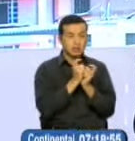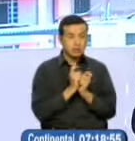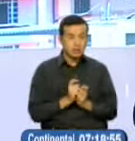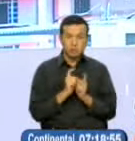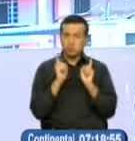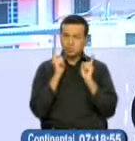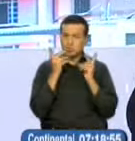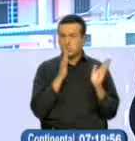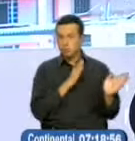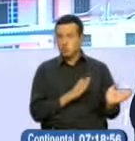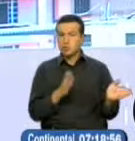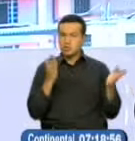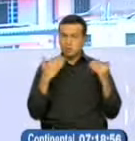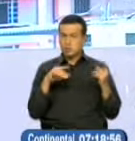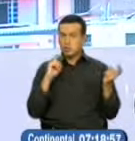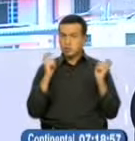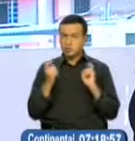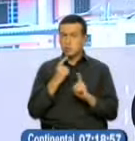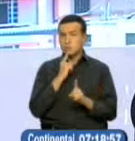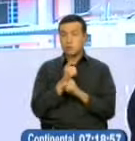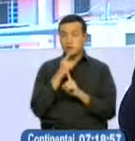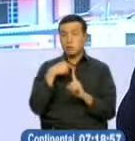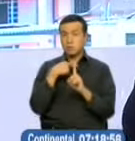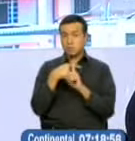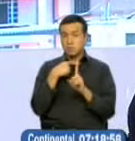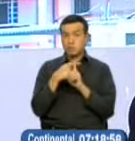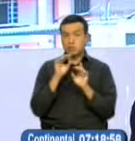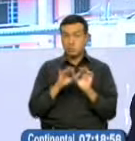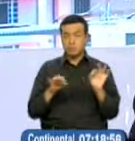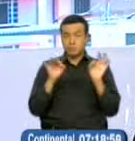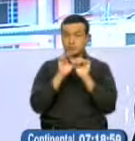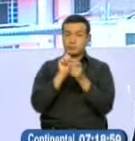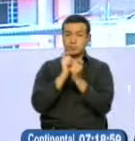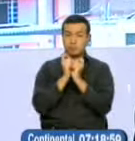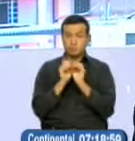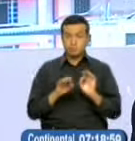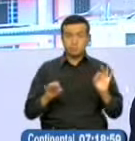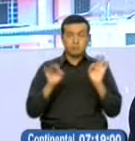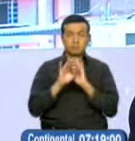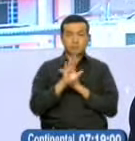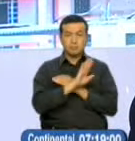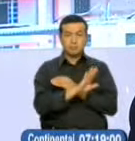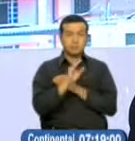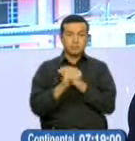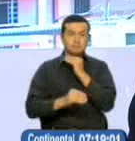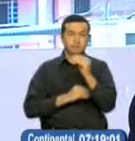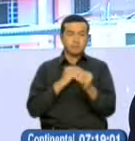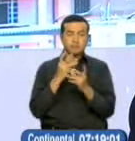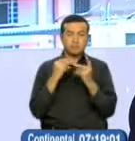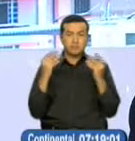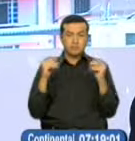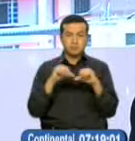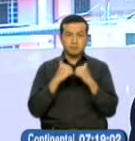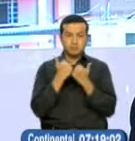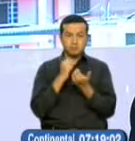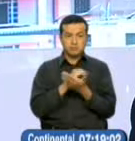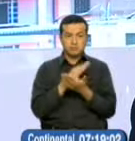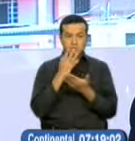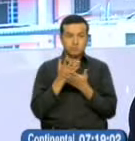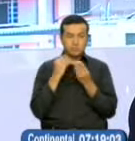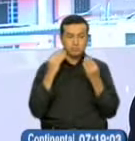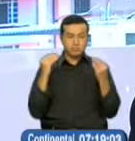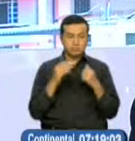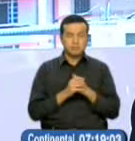algunos cambios, digamos, que son positivos y que es necesario cambiarlos. Por eso es importante también la mayoría que se tiene en la Asamblea. Sin